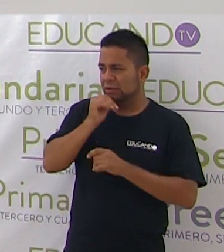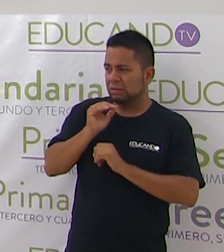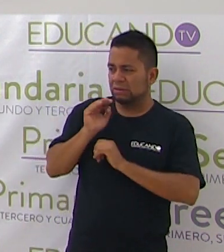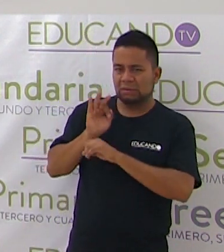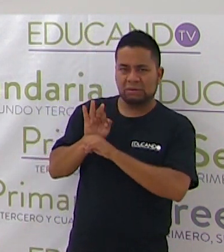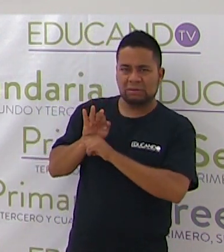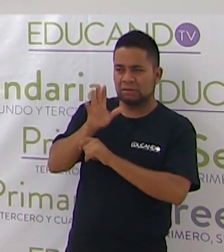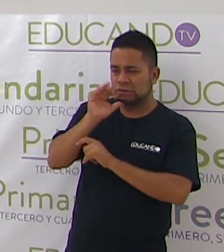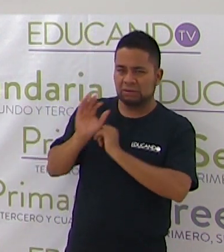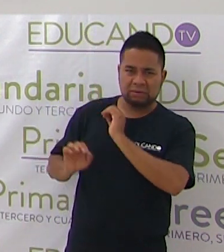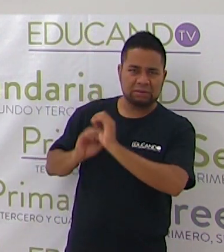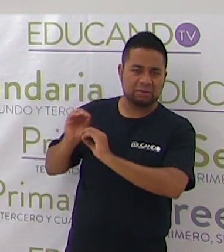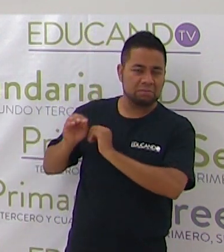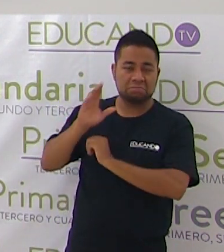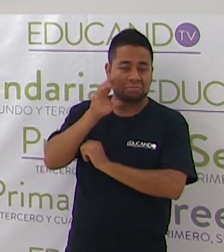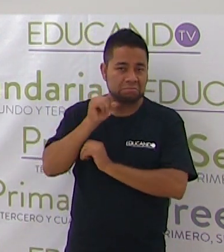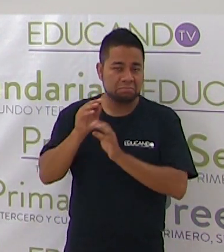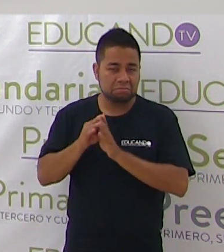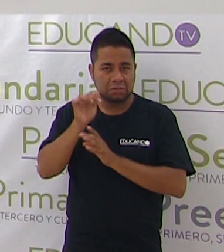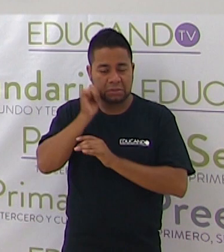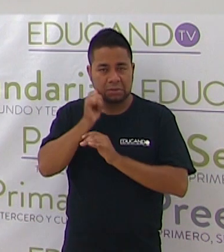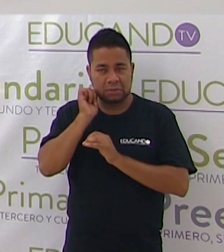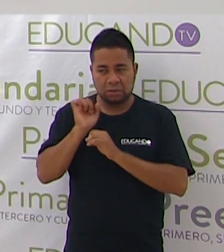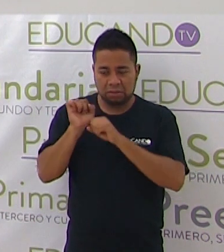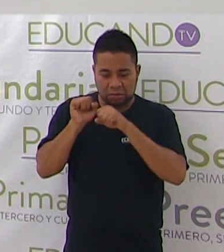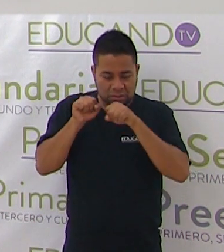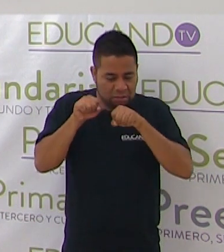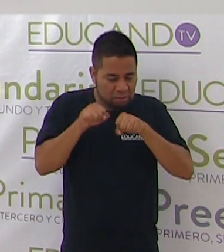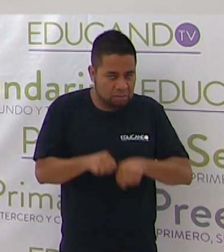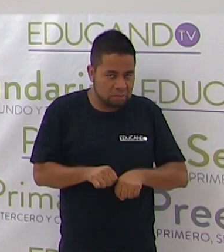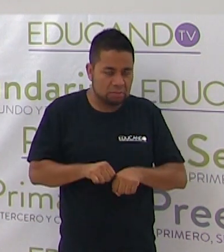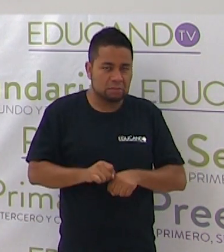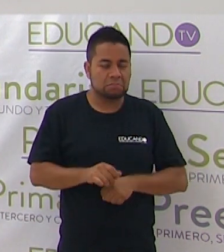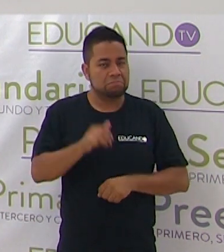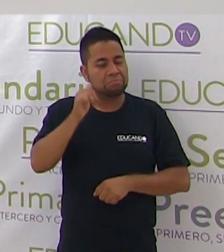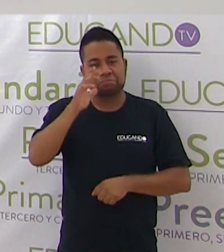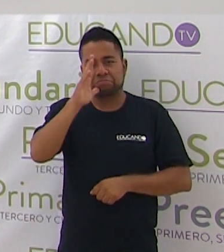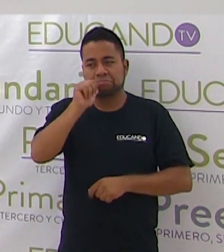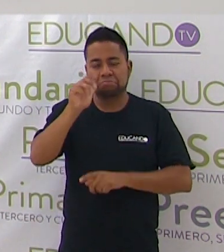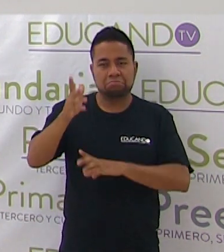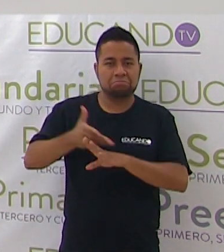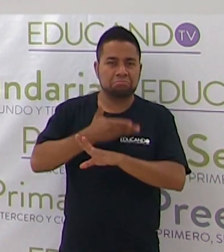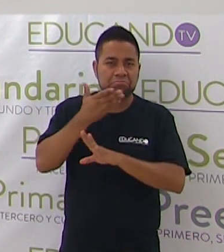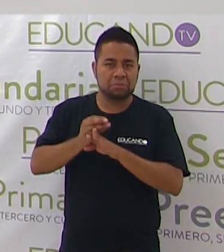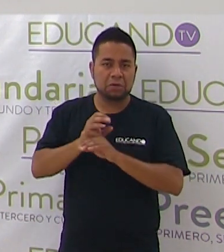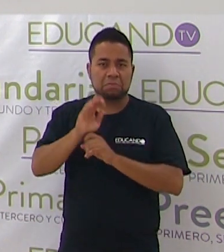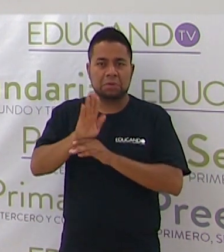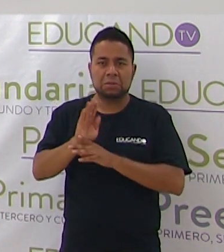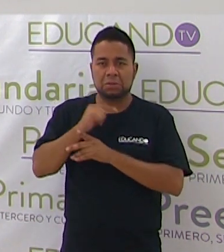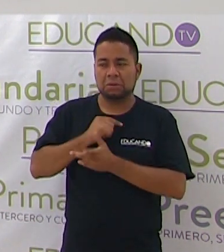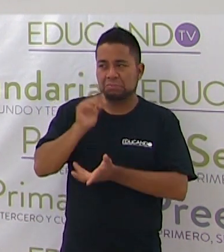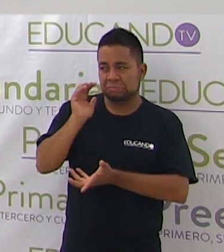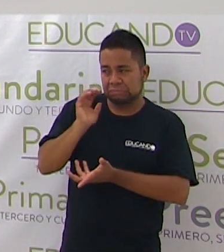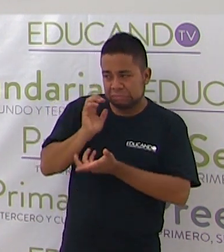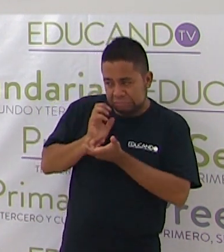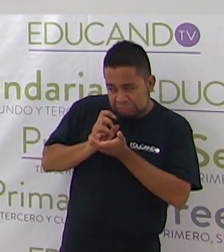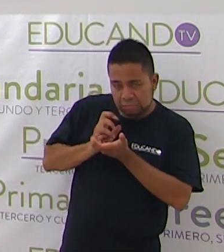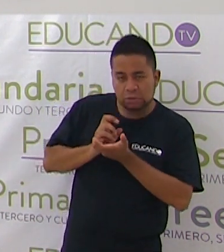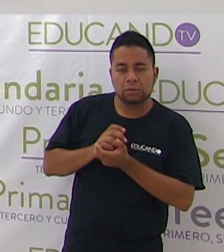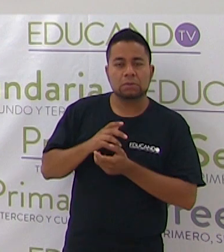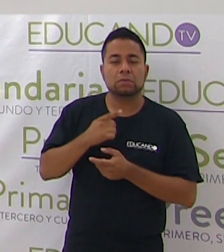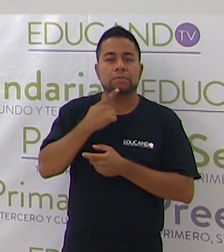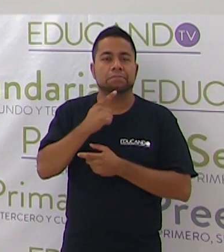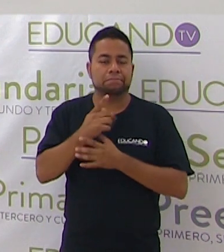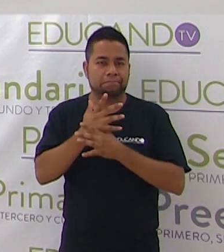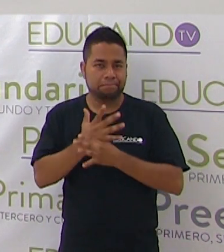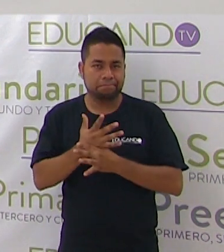efectiva y generalmente están en una posición de desventaja o inferioridad. De acuerdo con la